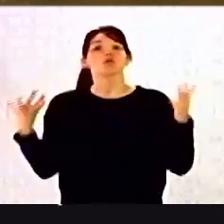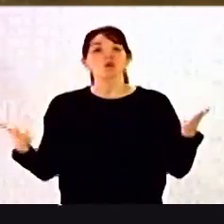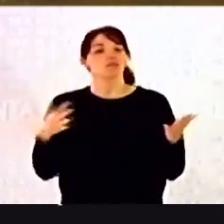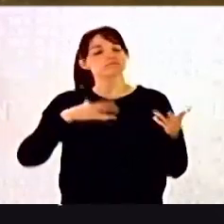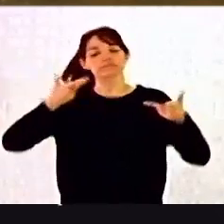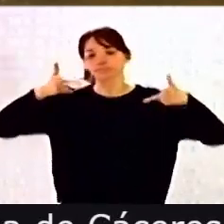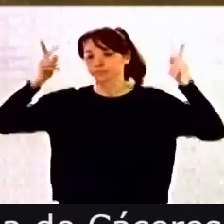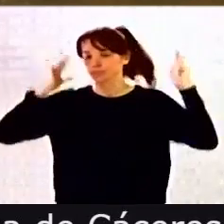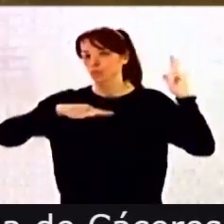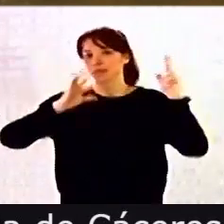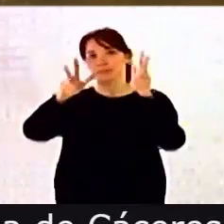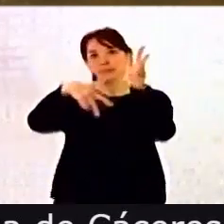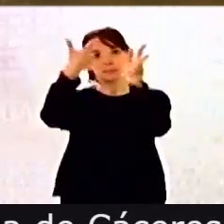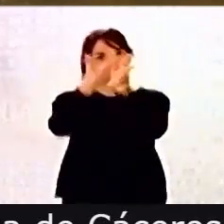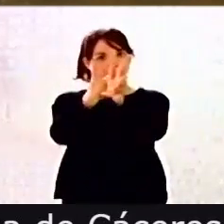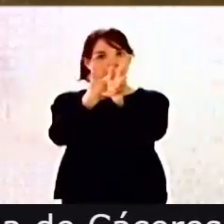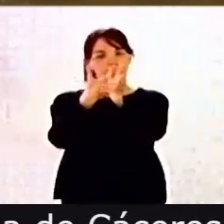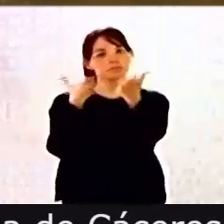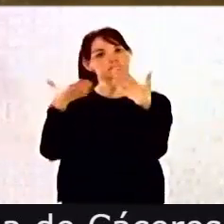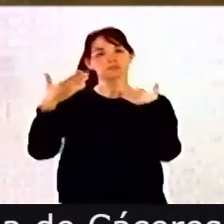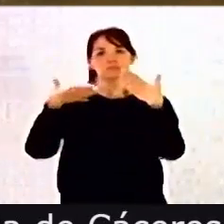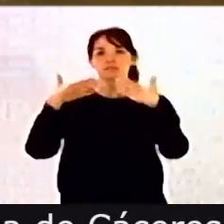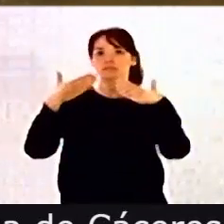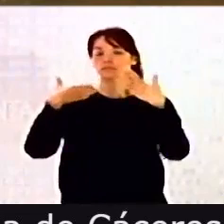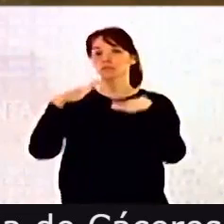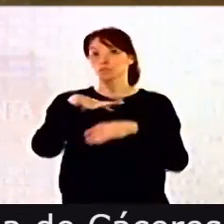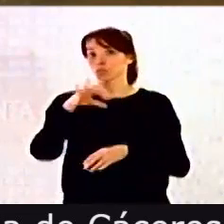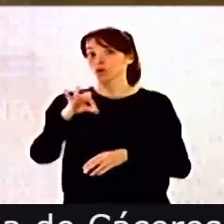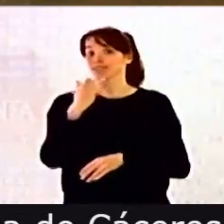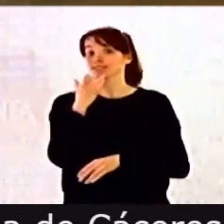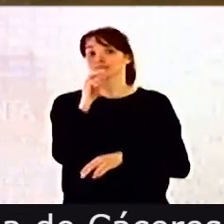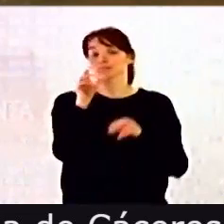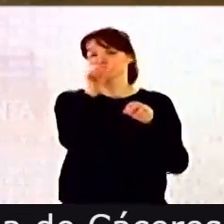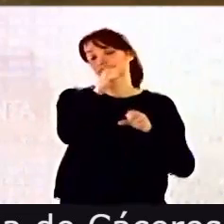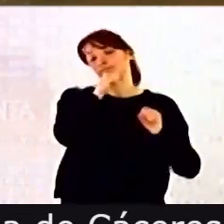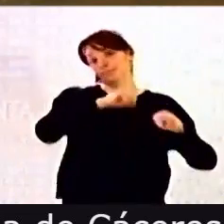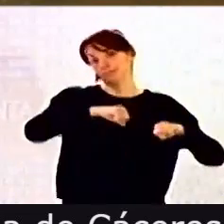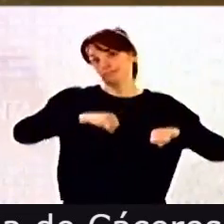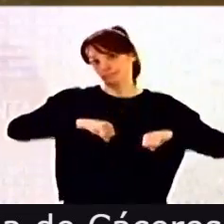realizar videollamadas con los residentes.